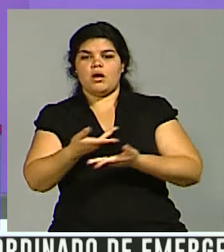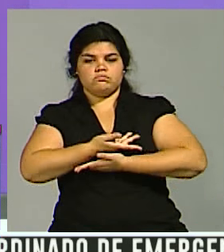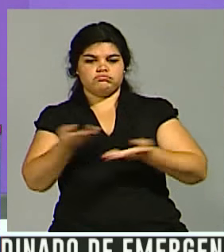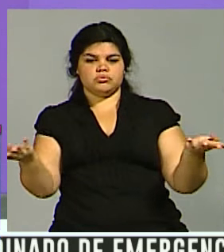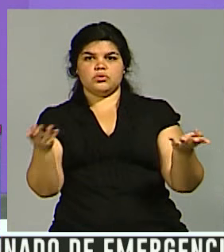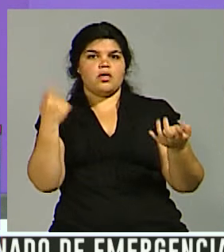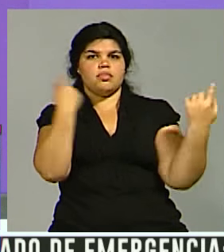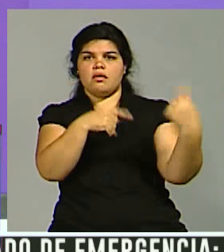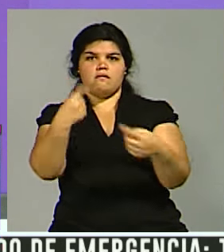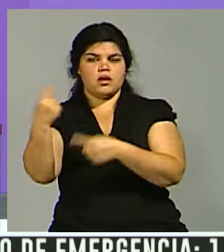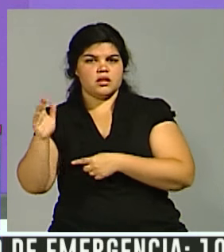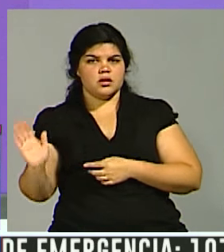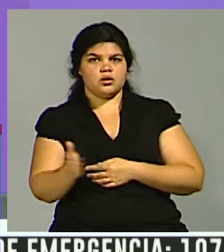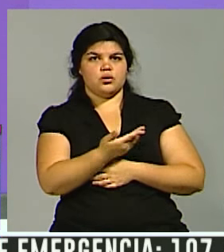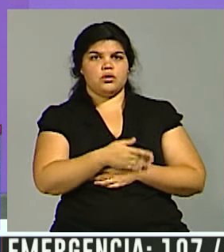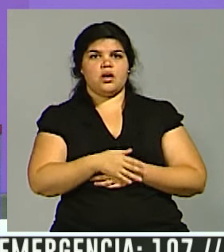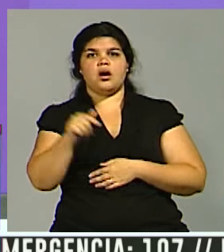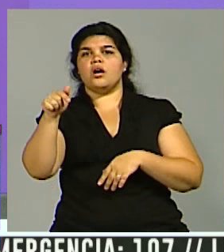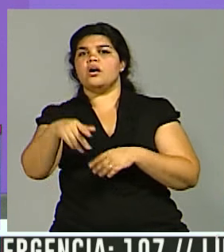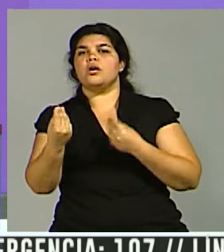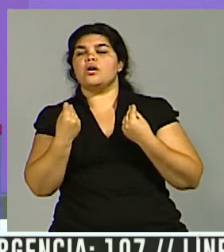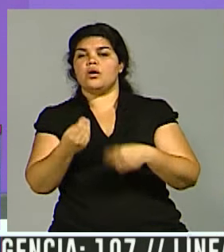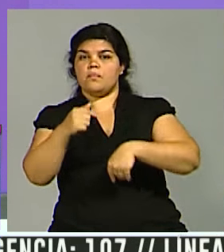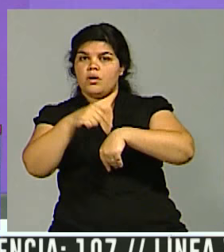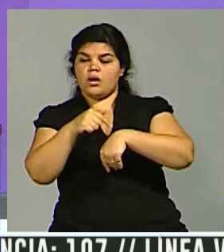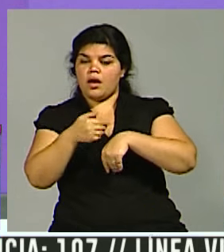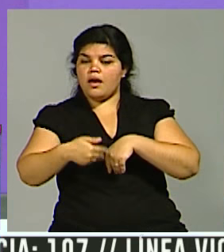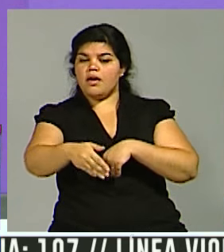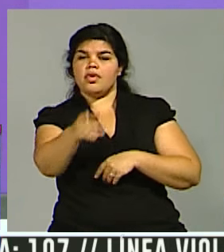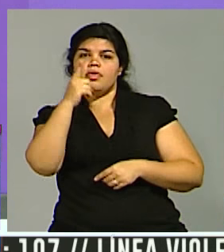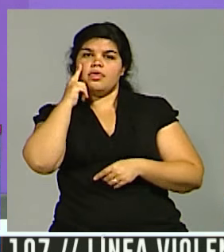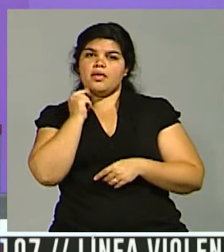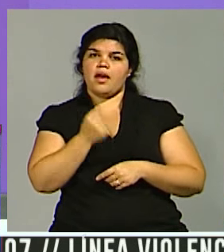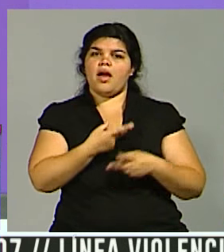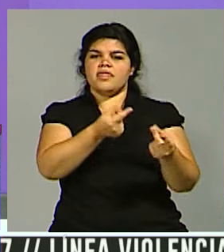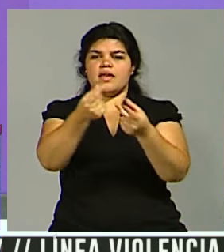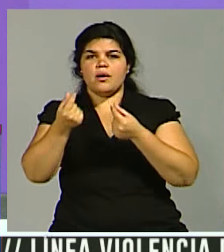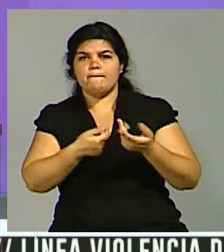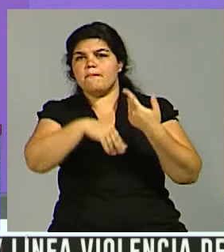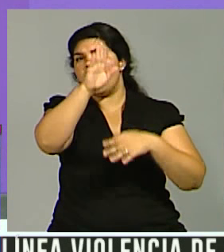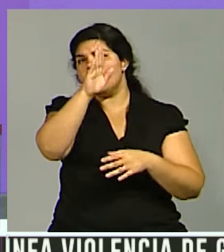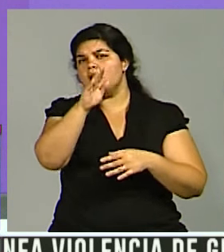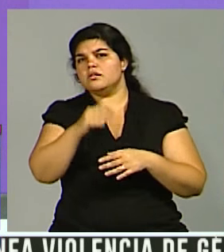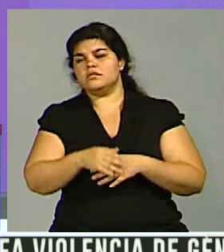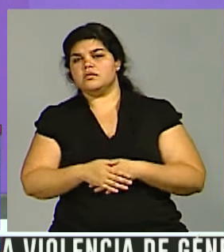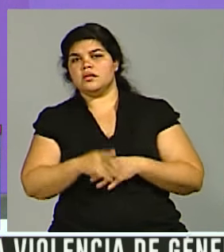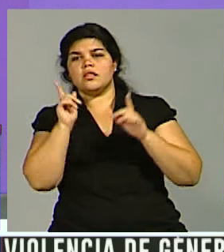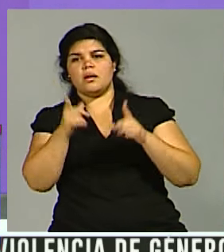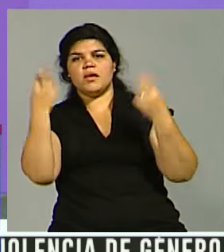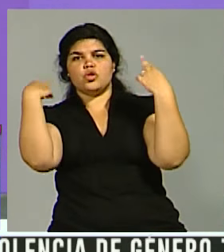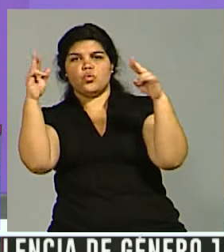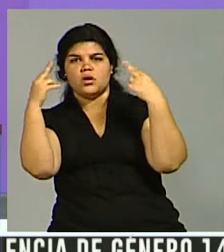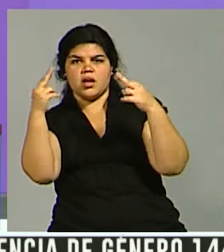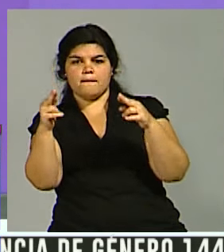las variables, es decir, en qué momento del día la demanda tiene sus picos, cuando es más fuerte, el turismo